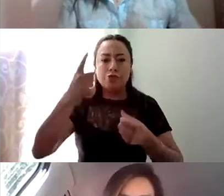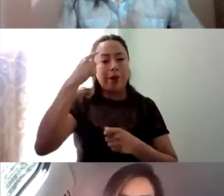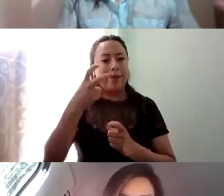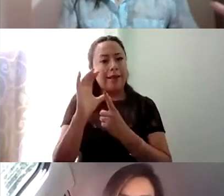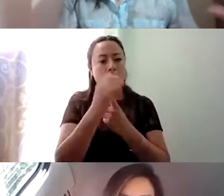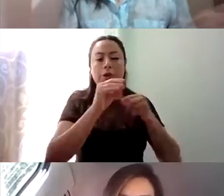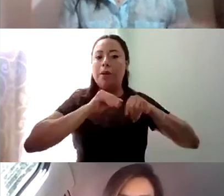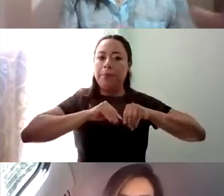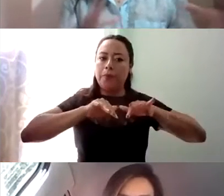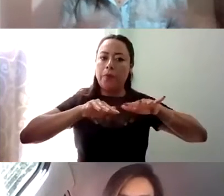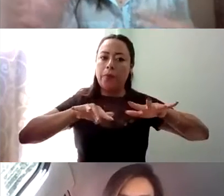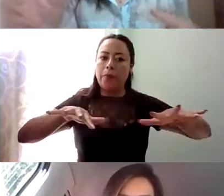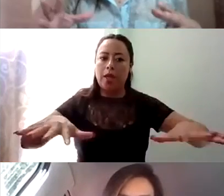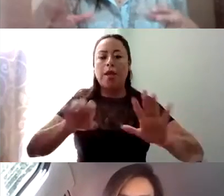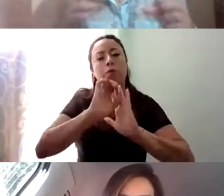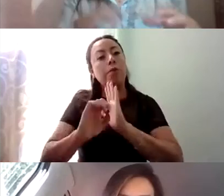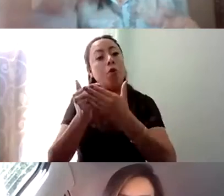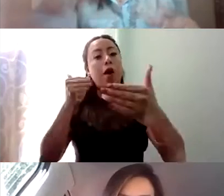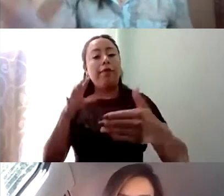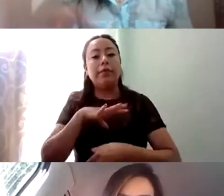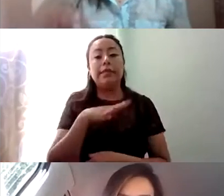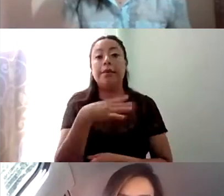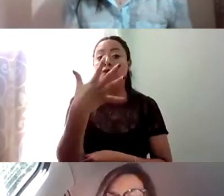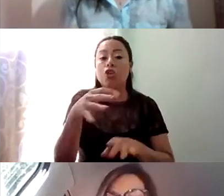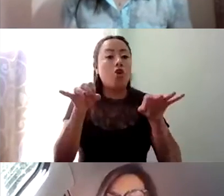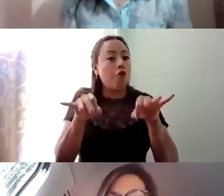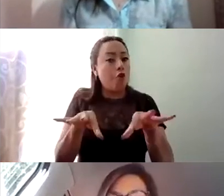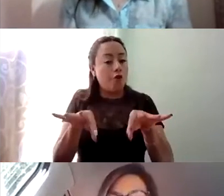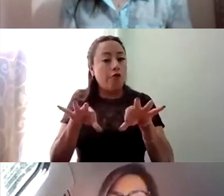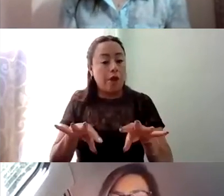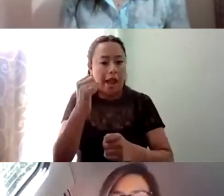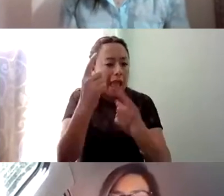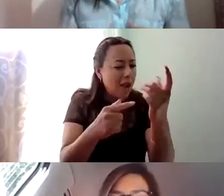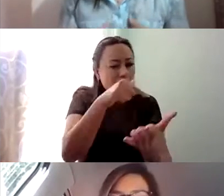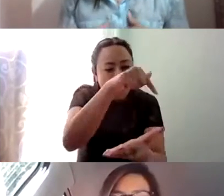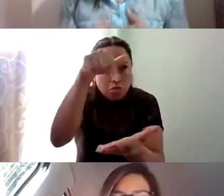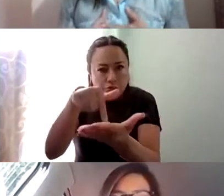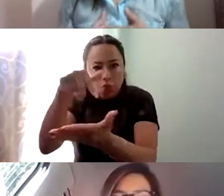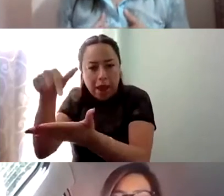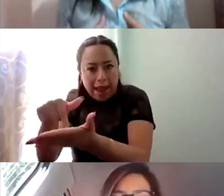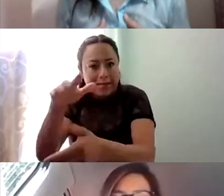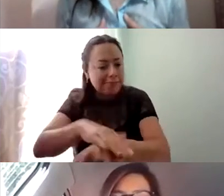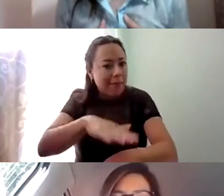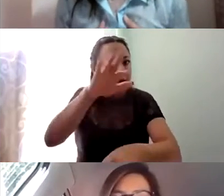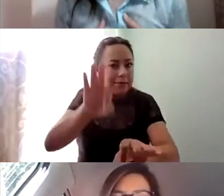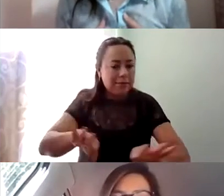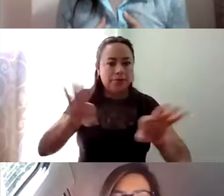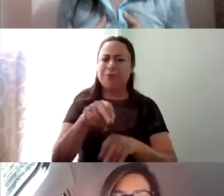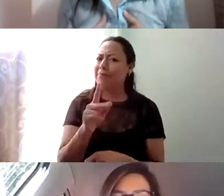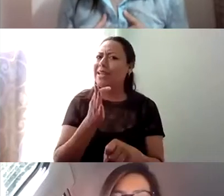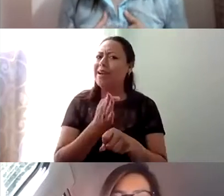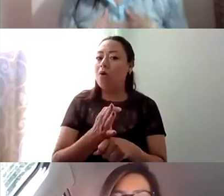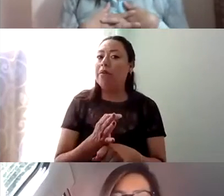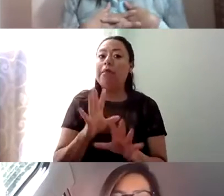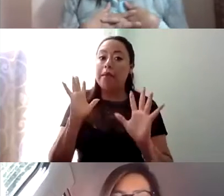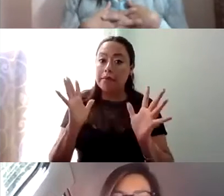teníamos 5 oficinas en algunos puntos estratégicos de la ciudad, pero ahora las tenemos en las 16 alcaldías,